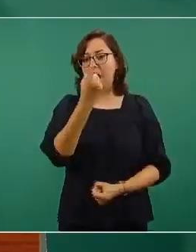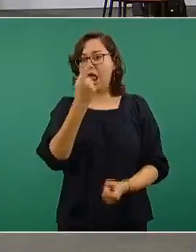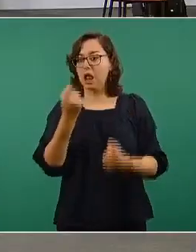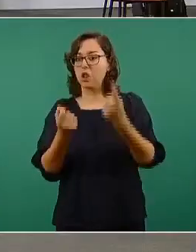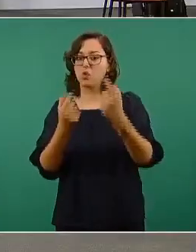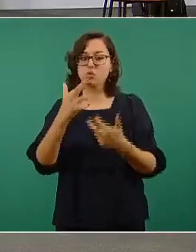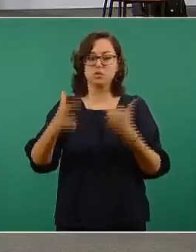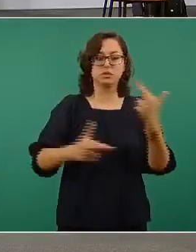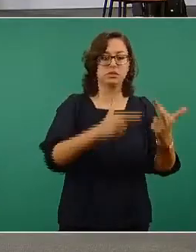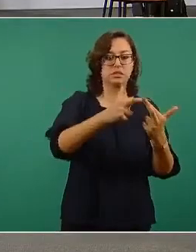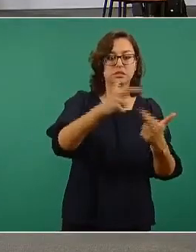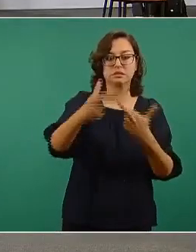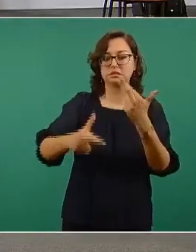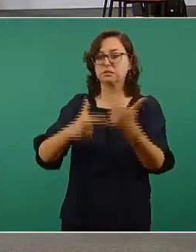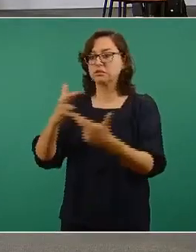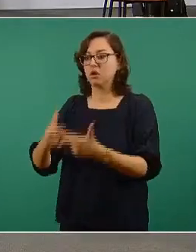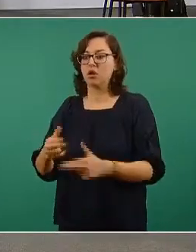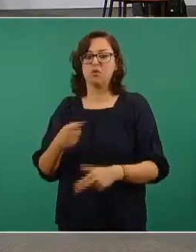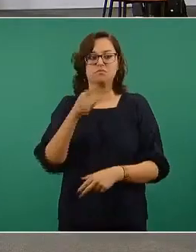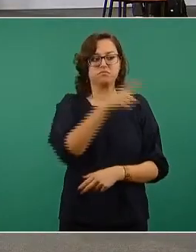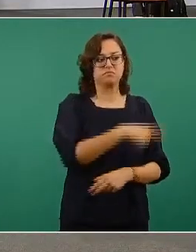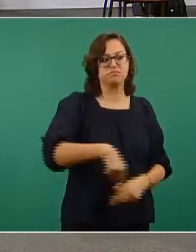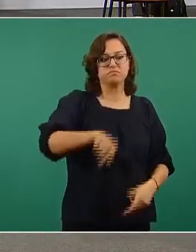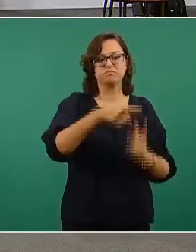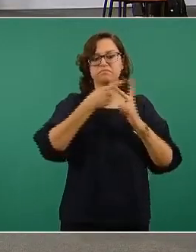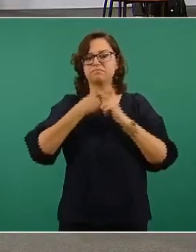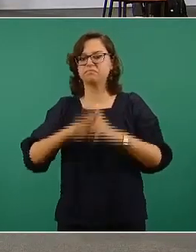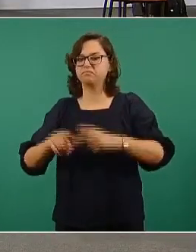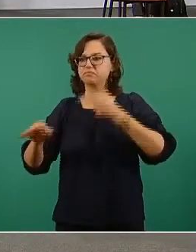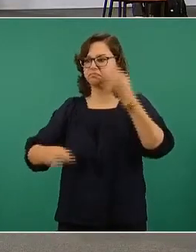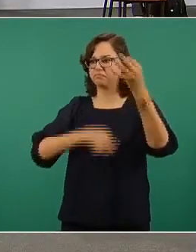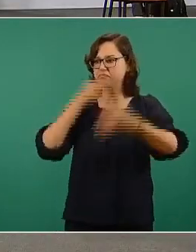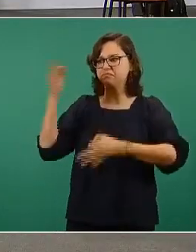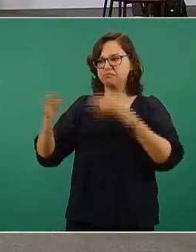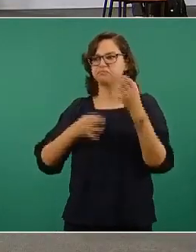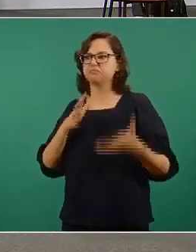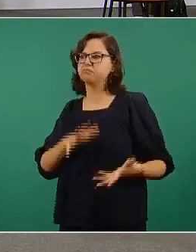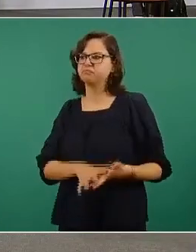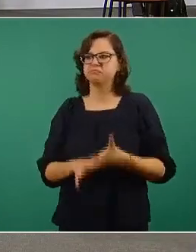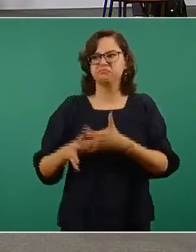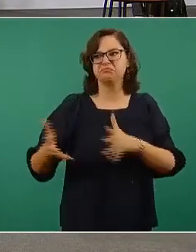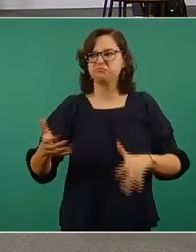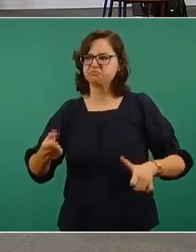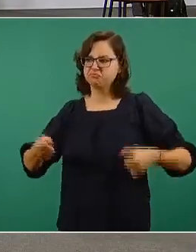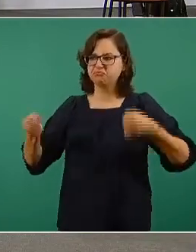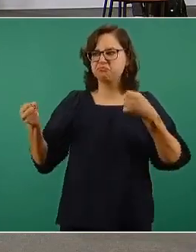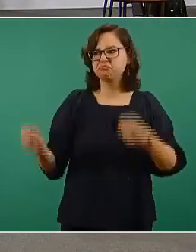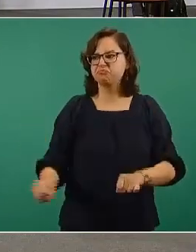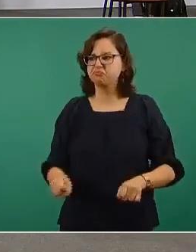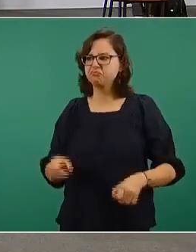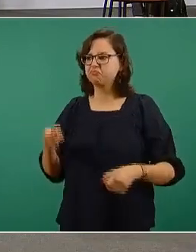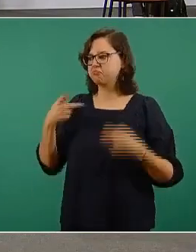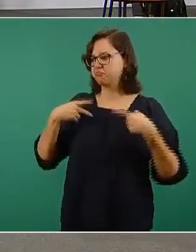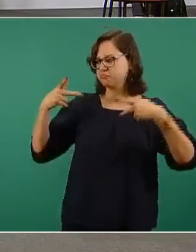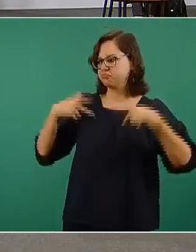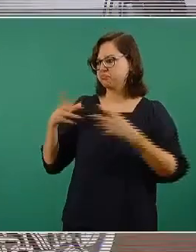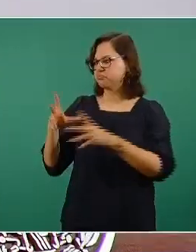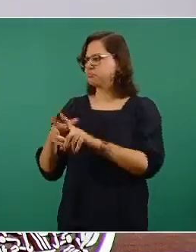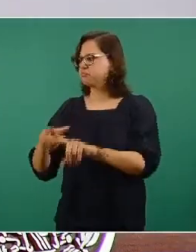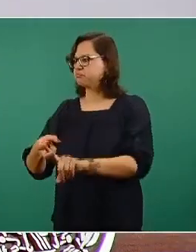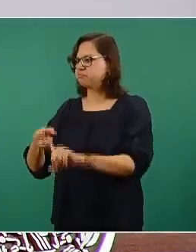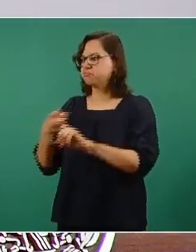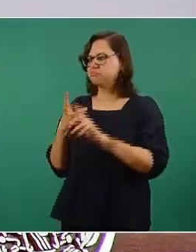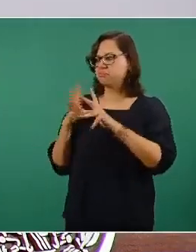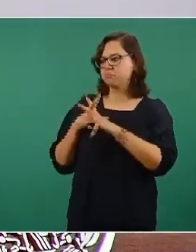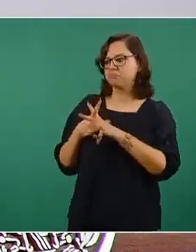su influencia política mediante la intimidación, la violencia, la desaparición y el homicidio.